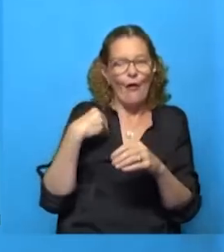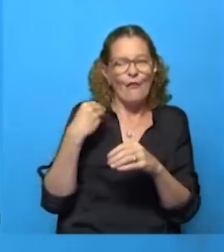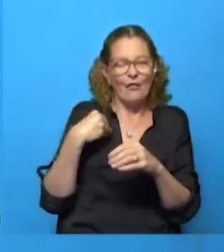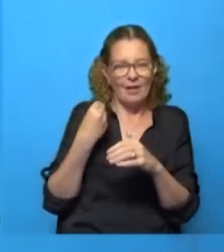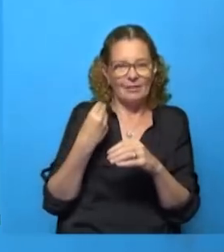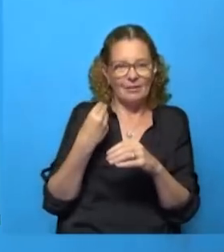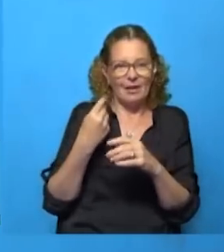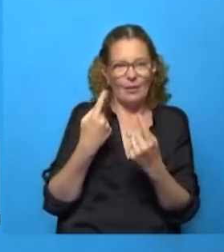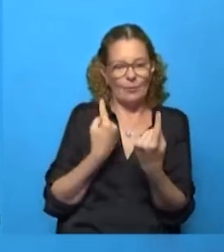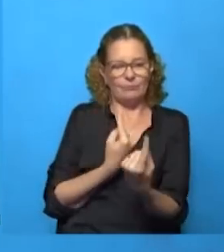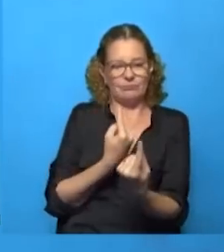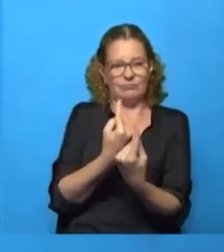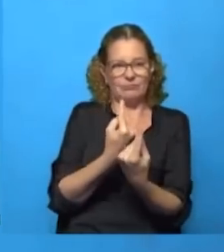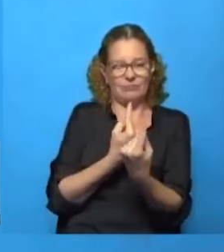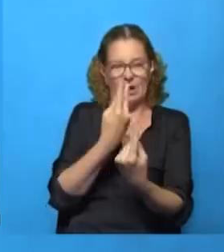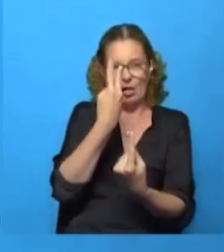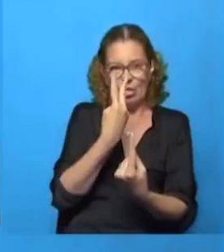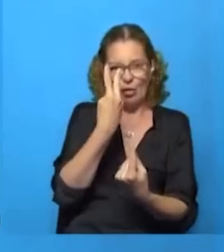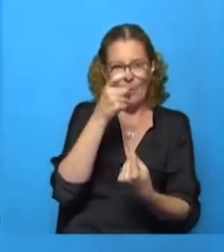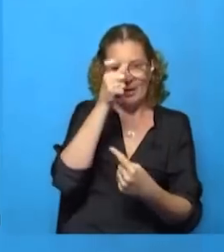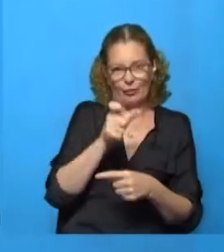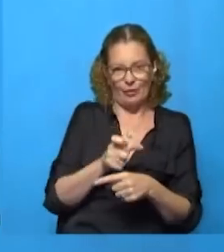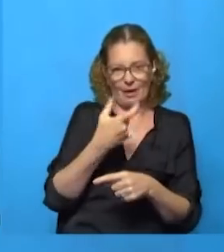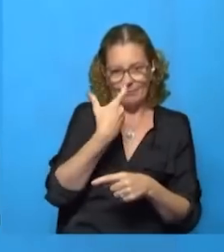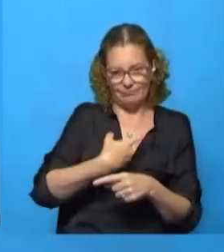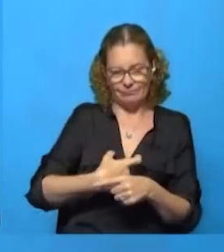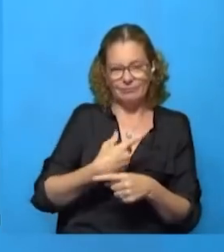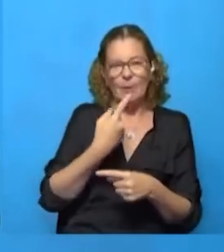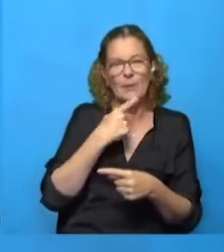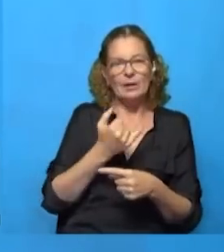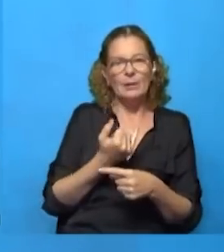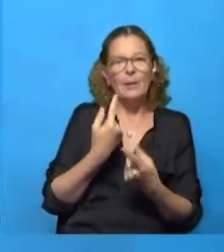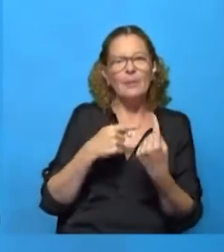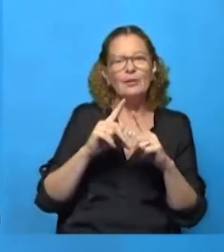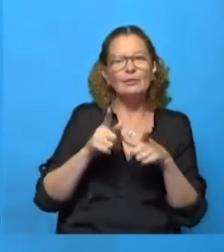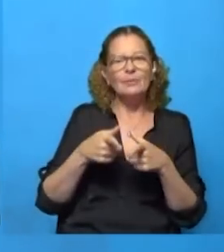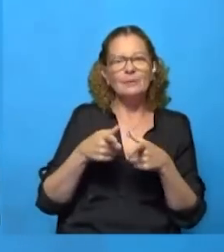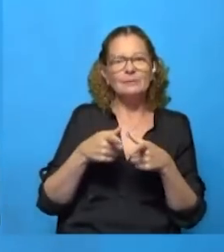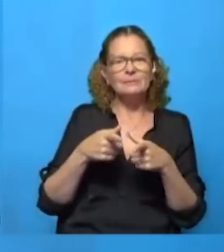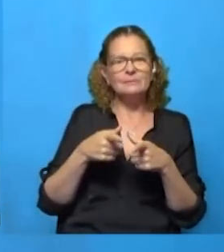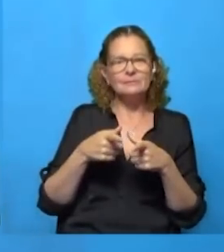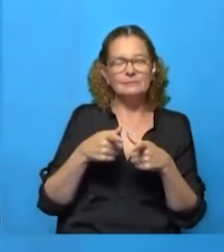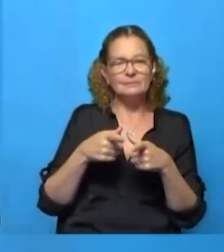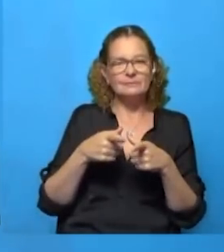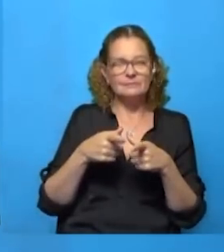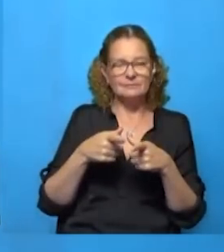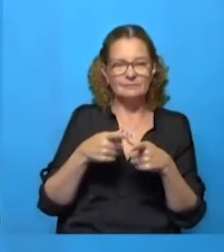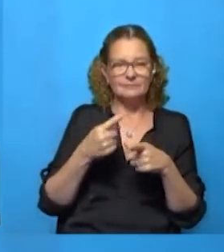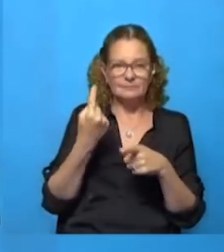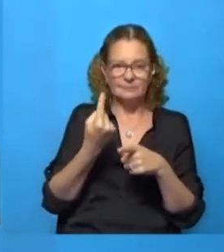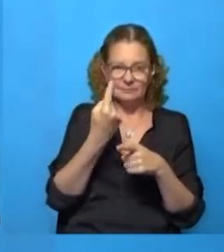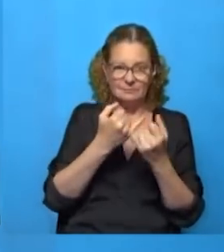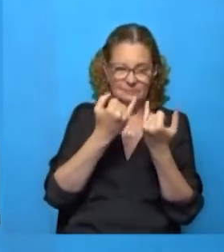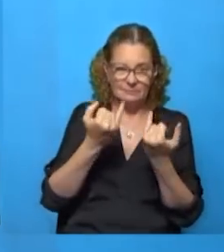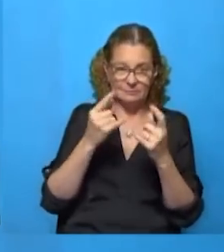entre encuestados Y encuestador eso es Claro pero también cada día